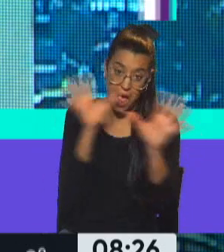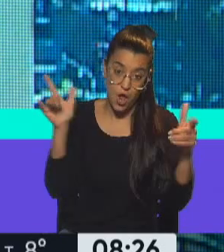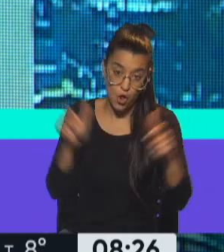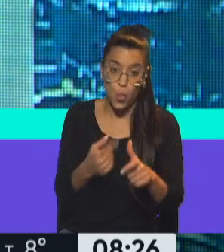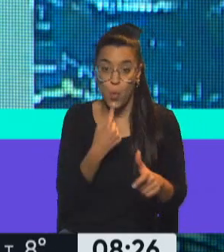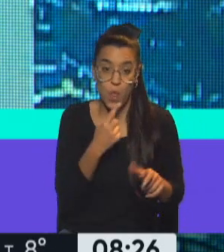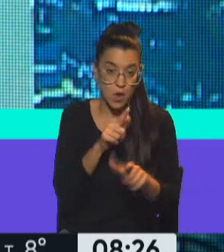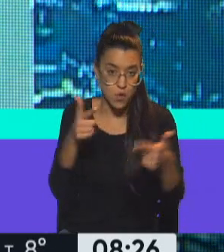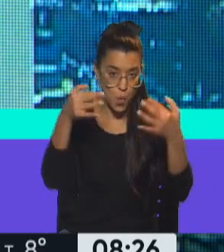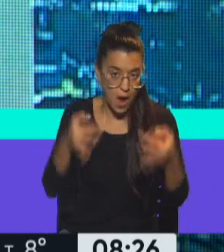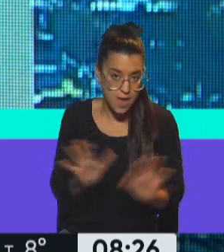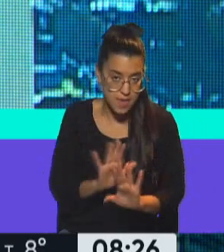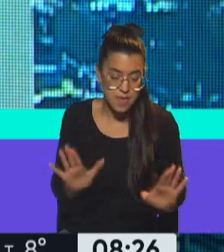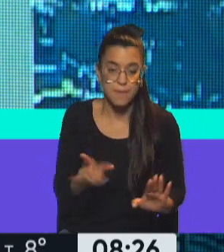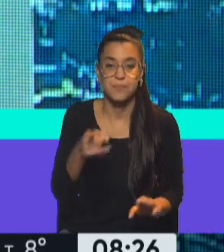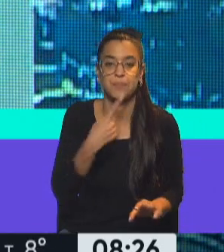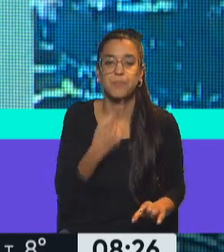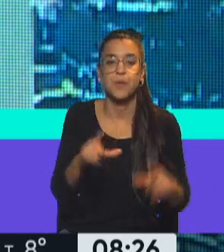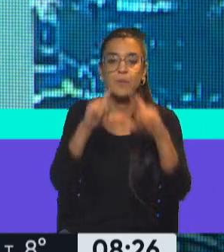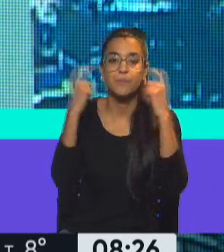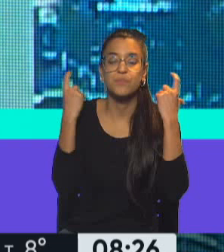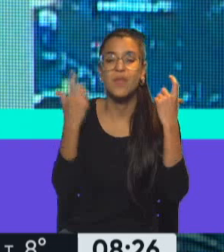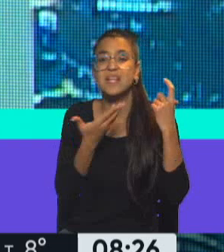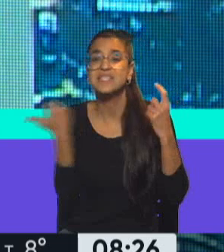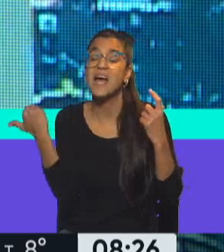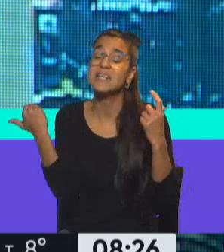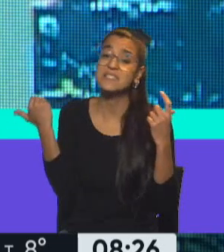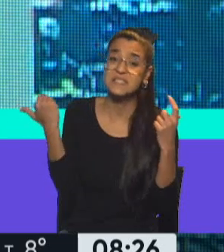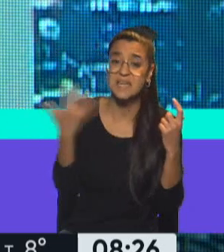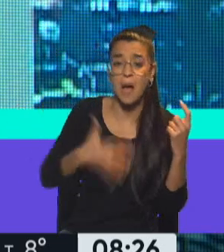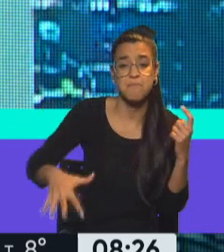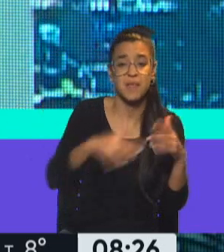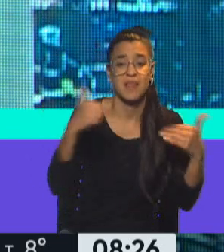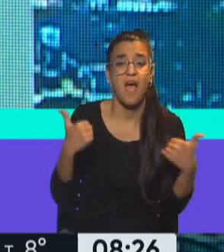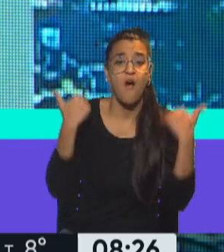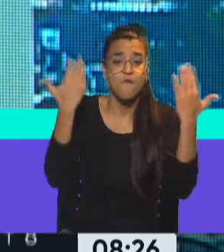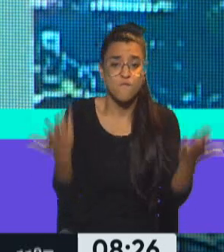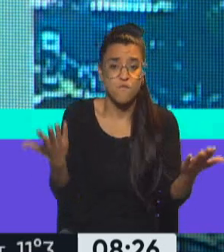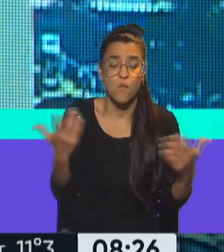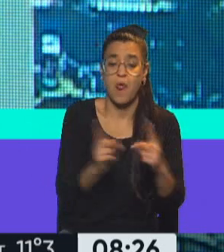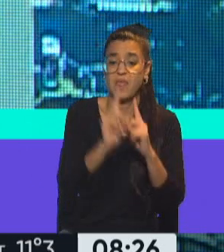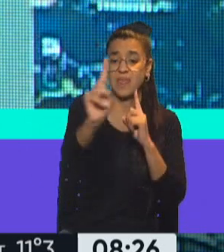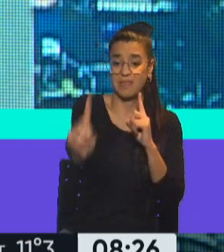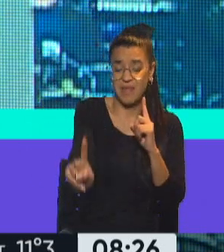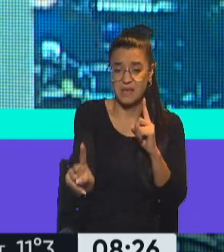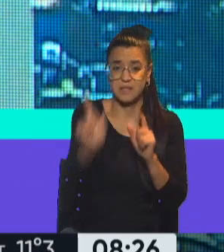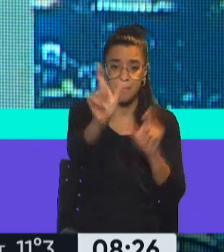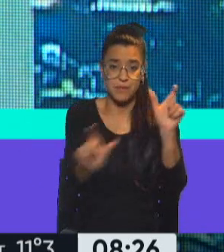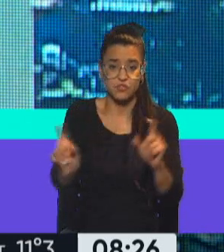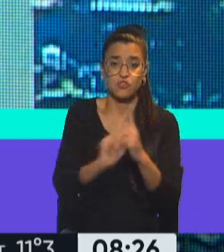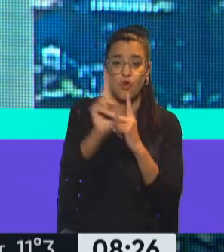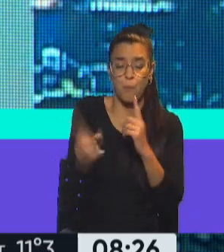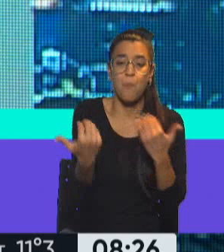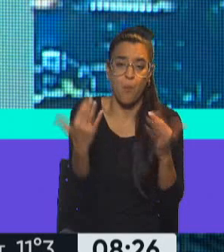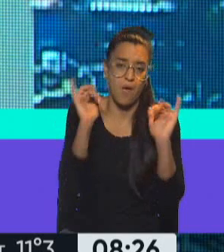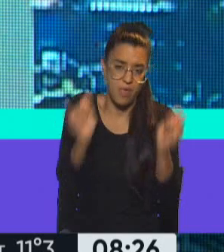hay ninguna duda. El hecho de dejar de usar barbijo, estamos todos de acuerdo que en un ambiente al aire libre, donde uno está distanciado de las personas, lo